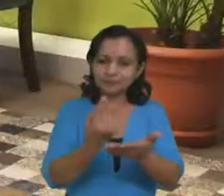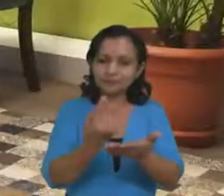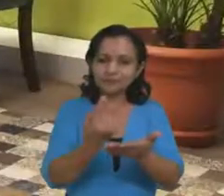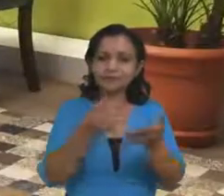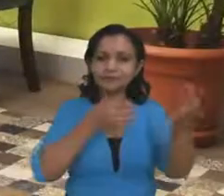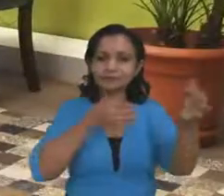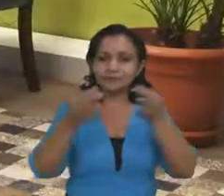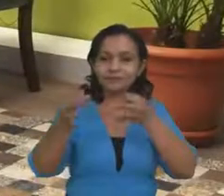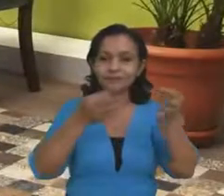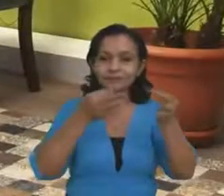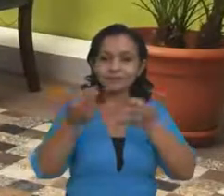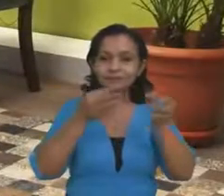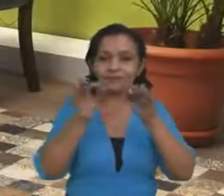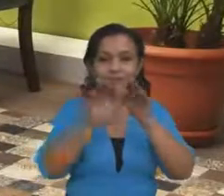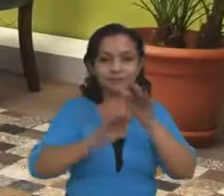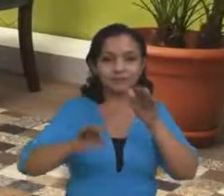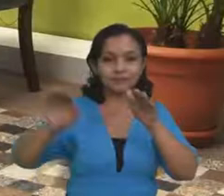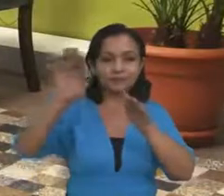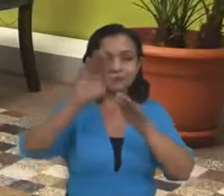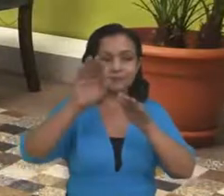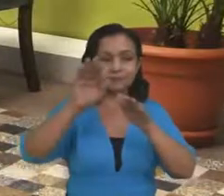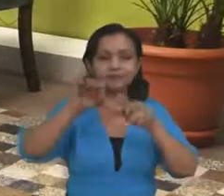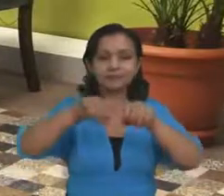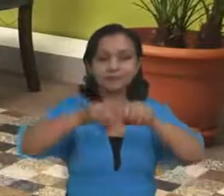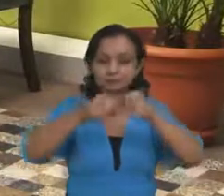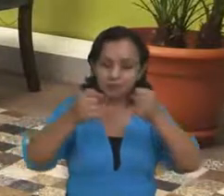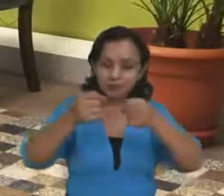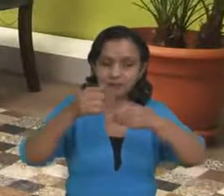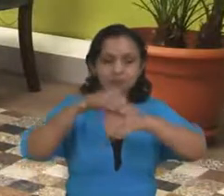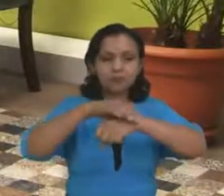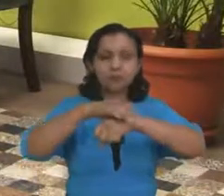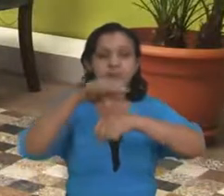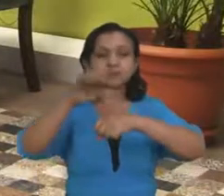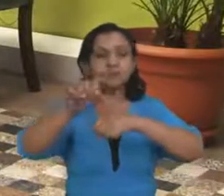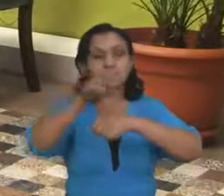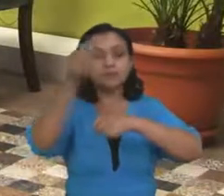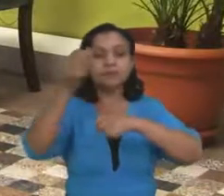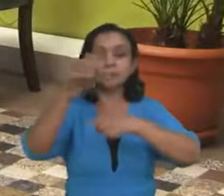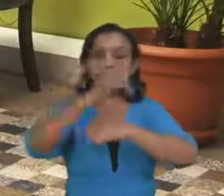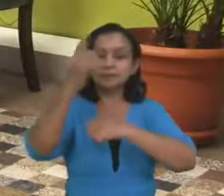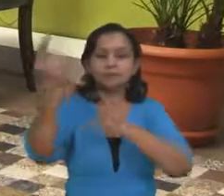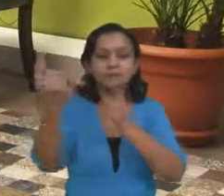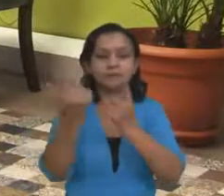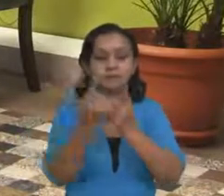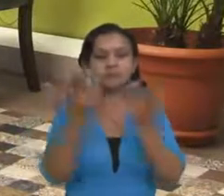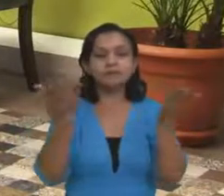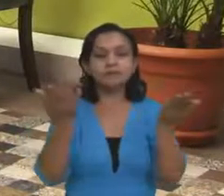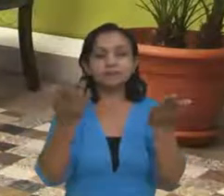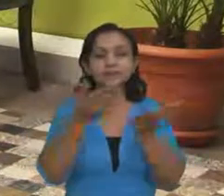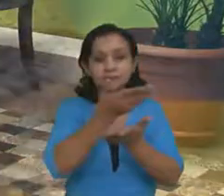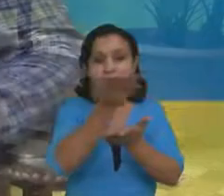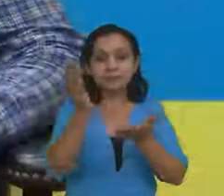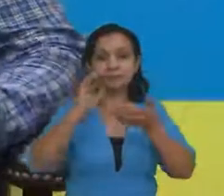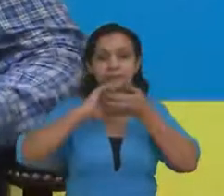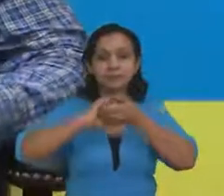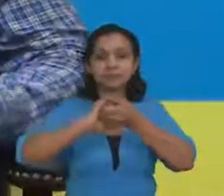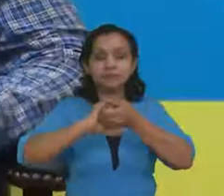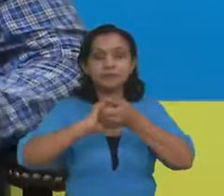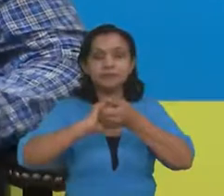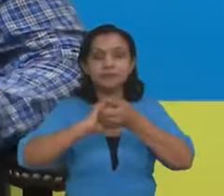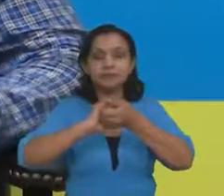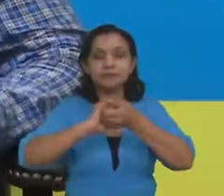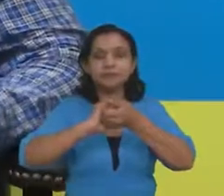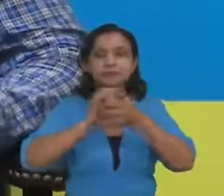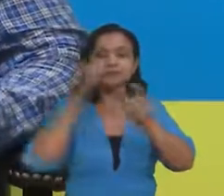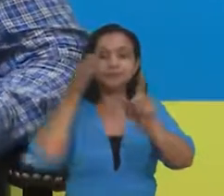explicado más sobre los E15 y la fractura. Le esperamos en otra ocasión. Gracias. Gracias. También a usted, amigos televidentes, por su